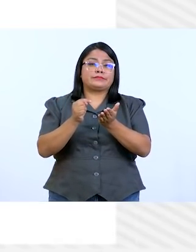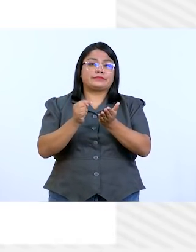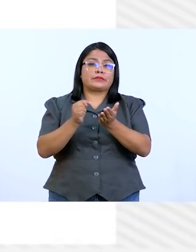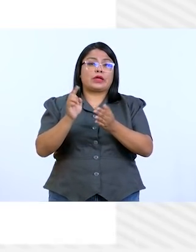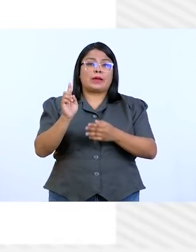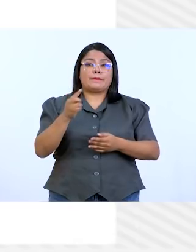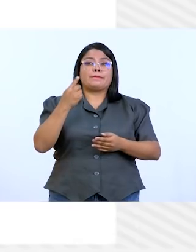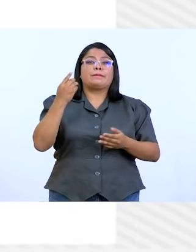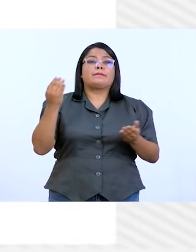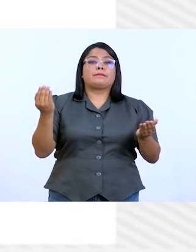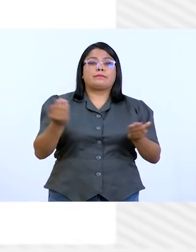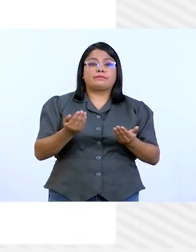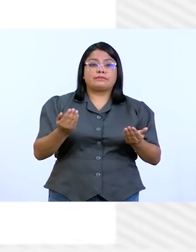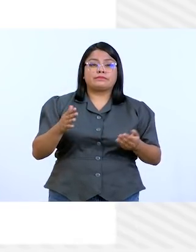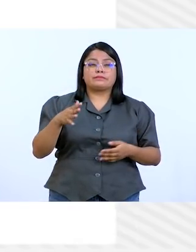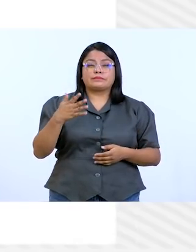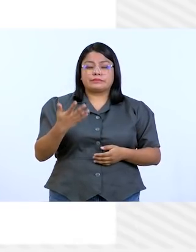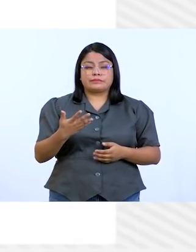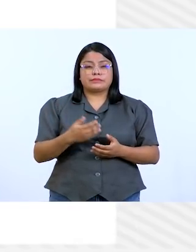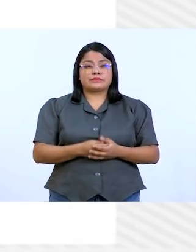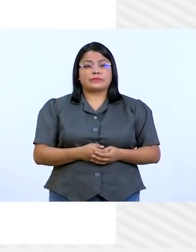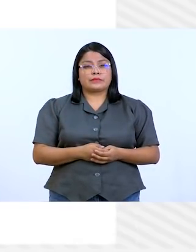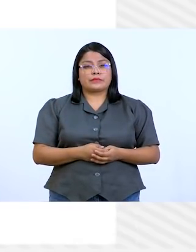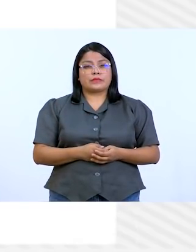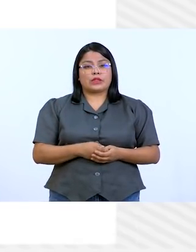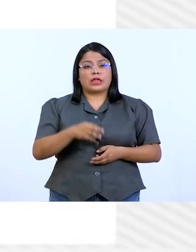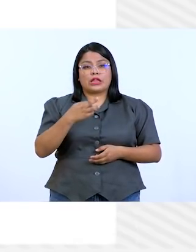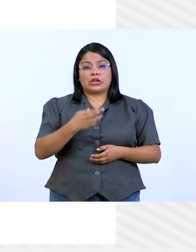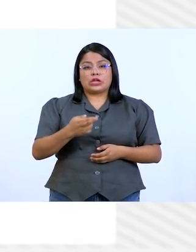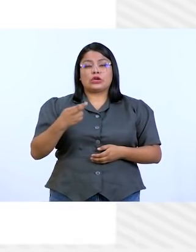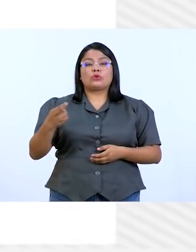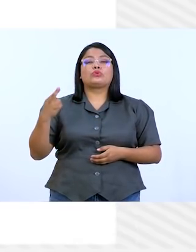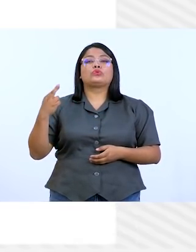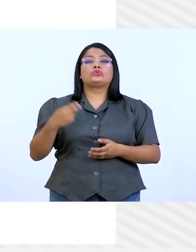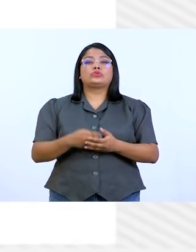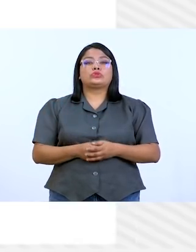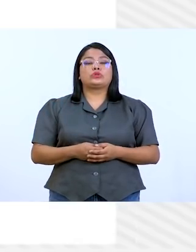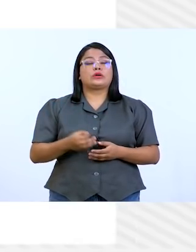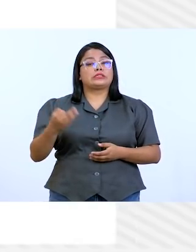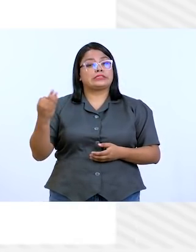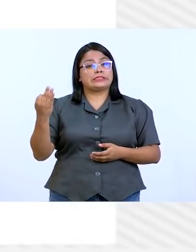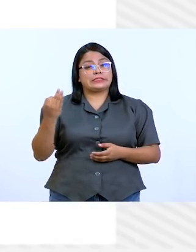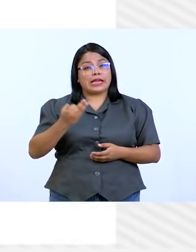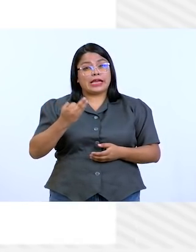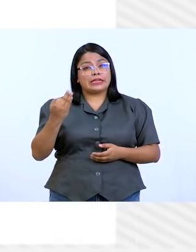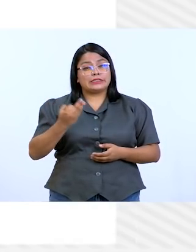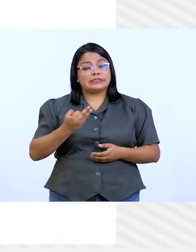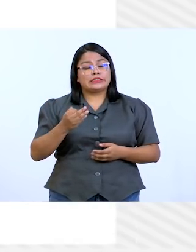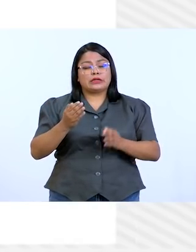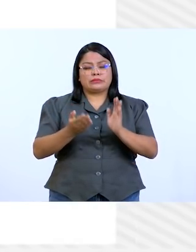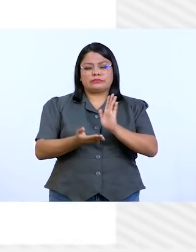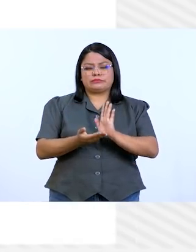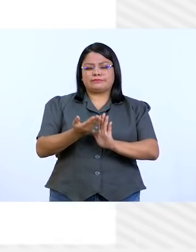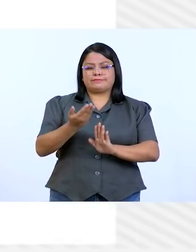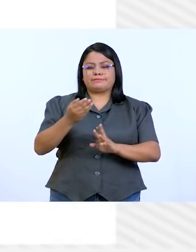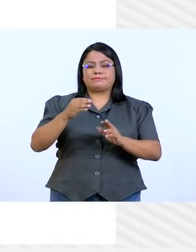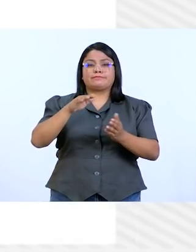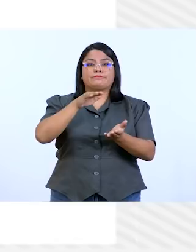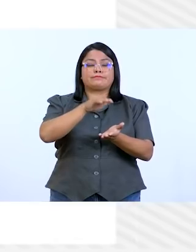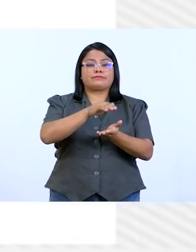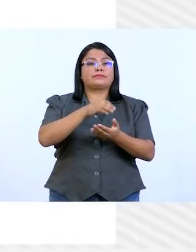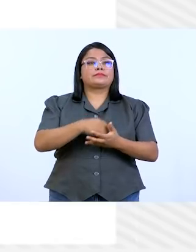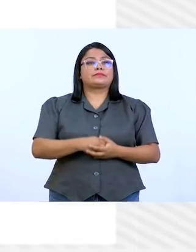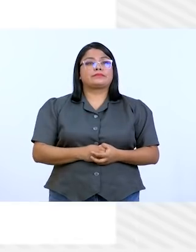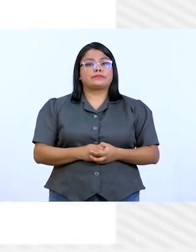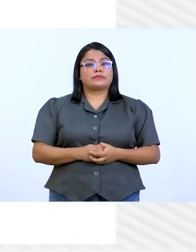libro de texto, lo primero que encontraremos son los recursos que se necesitarán para el desarrollo